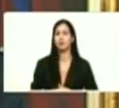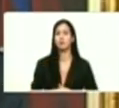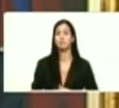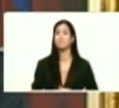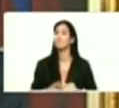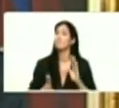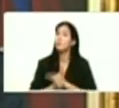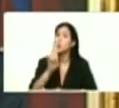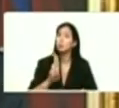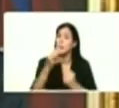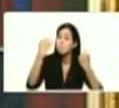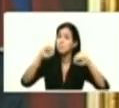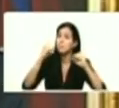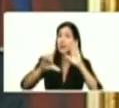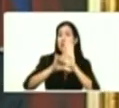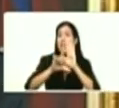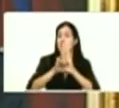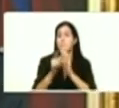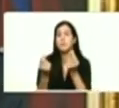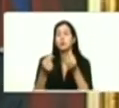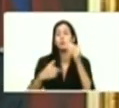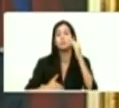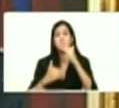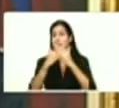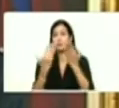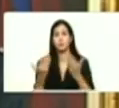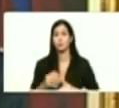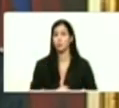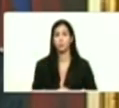la ley y hacerla respetar